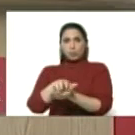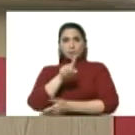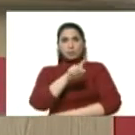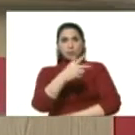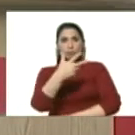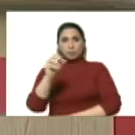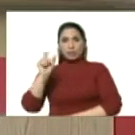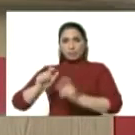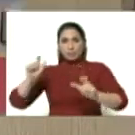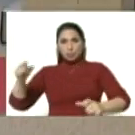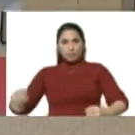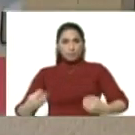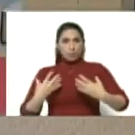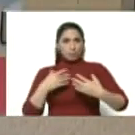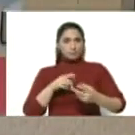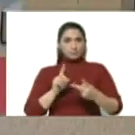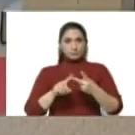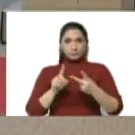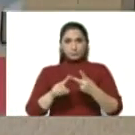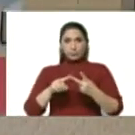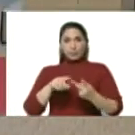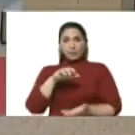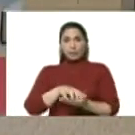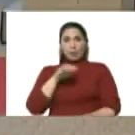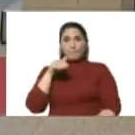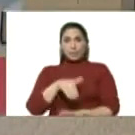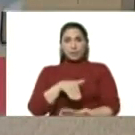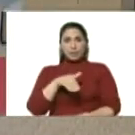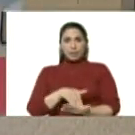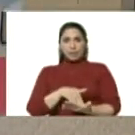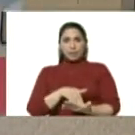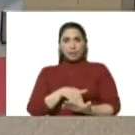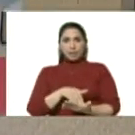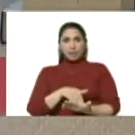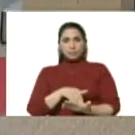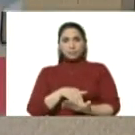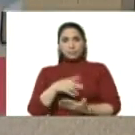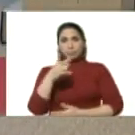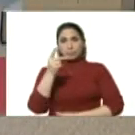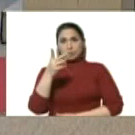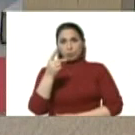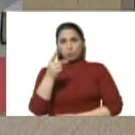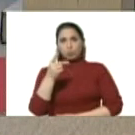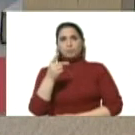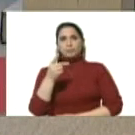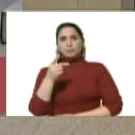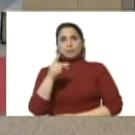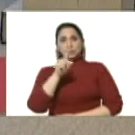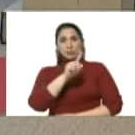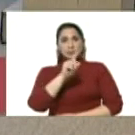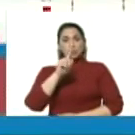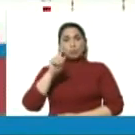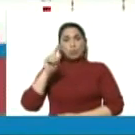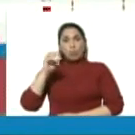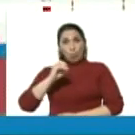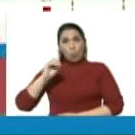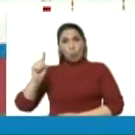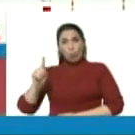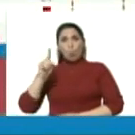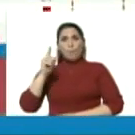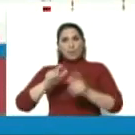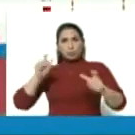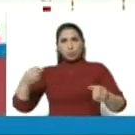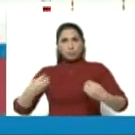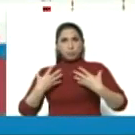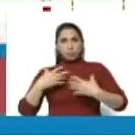130 casos, el estado Miranda con de segundo lugar con 101 casos, el estado Aragua